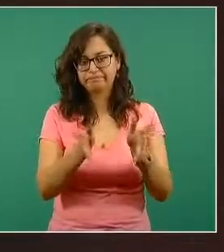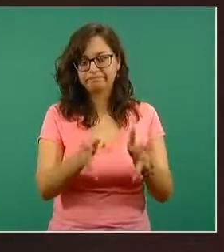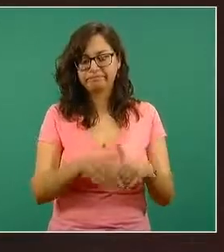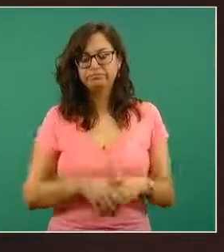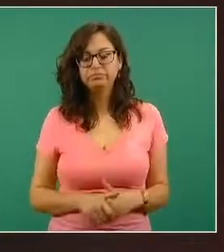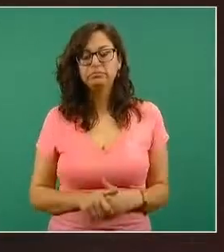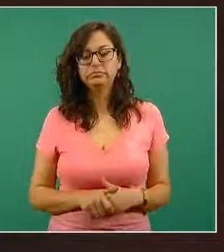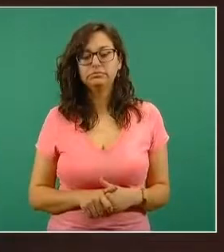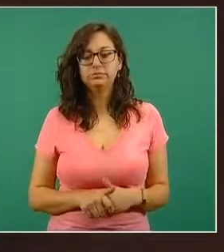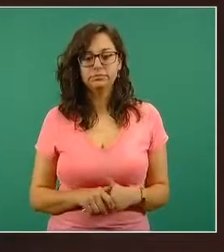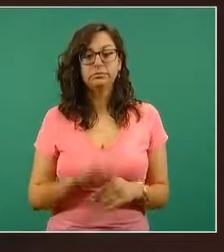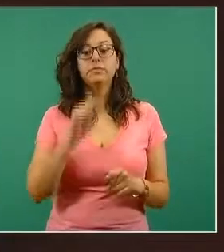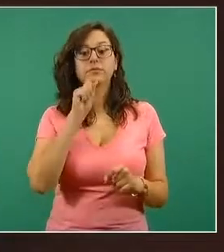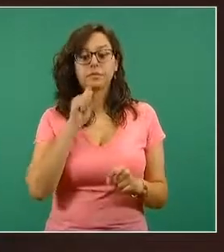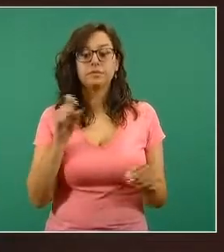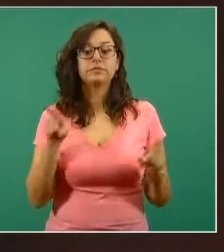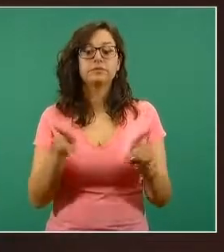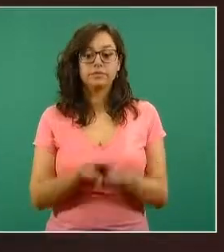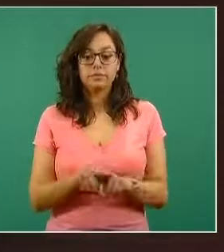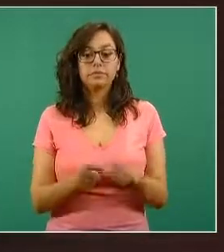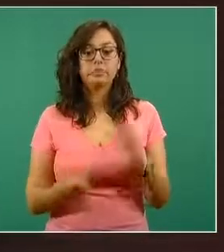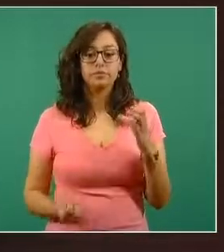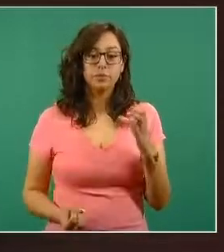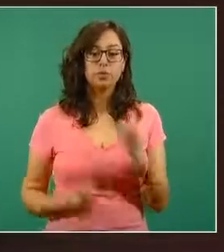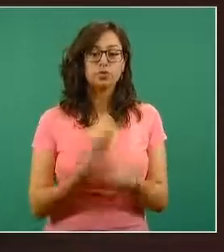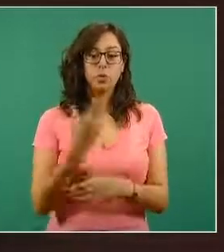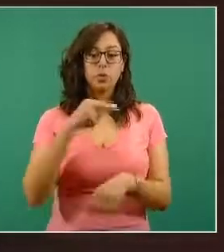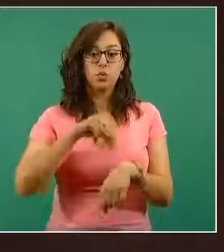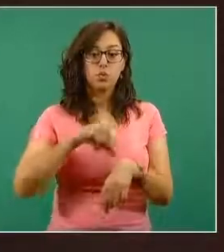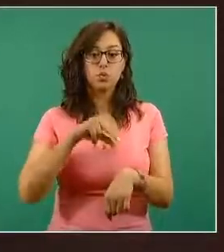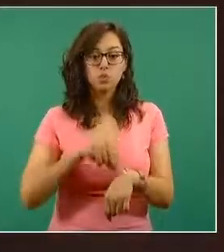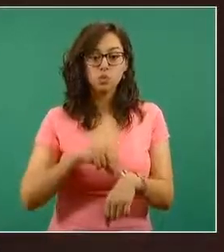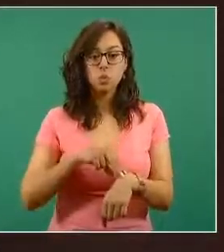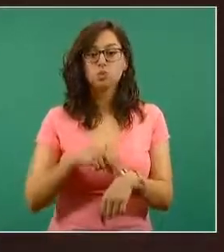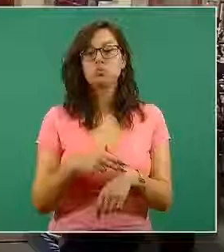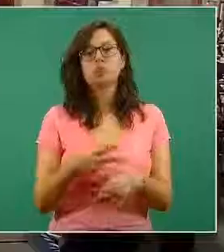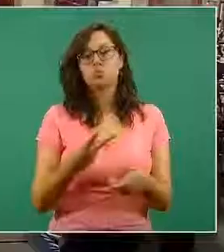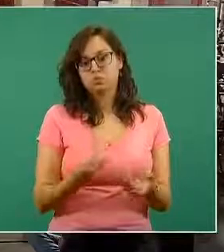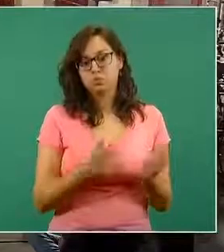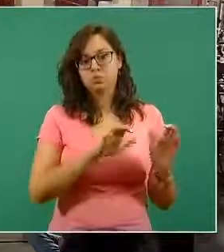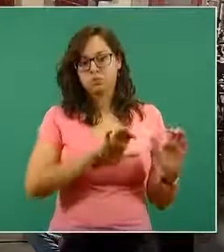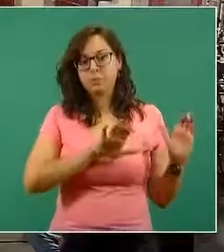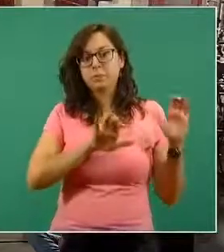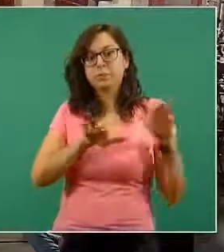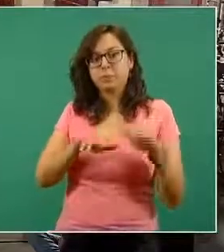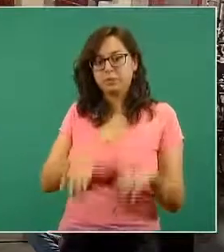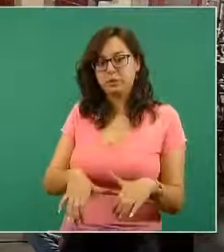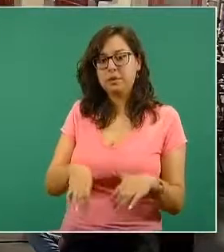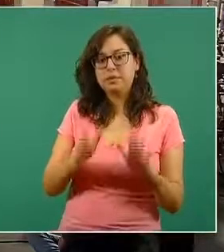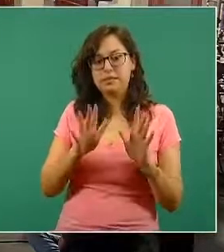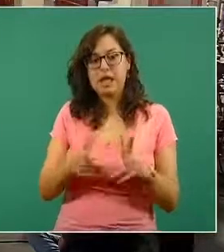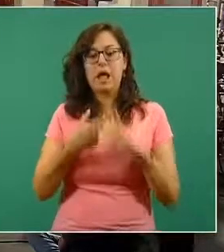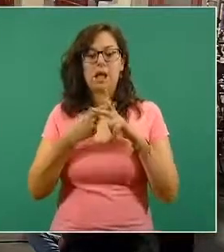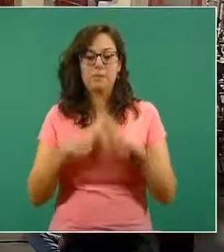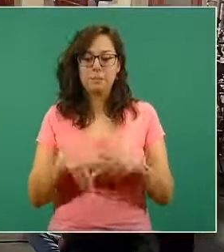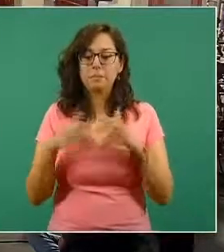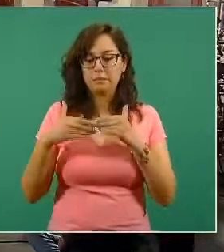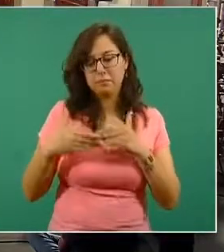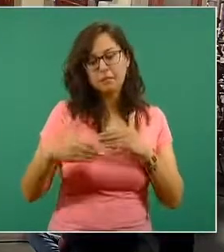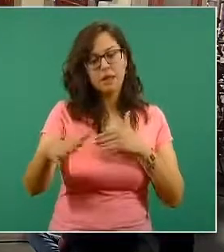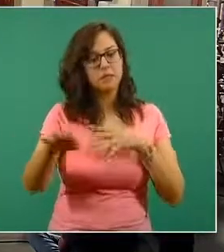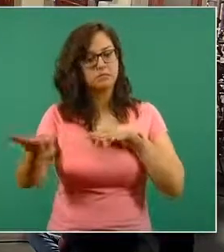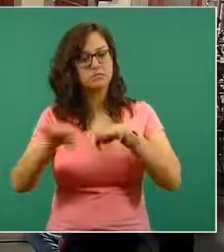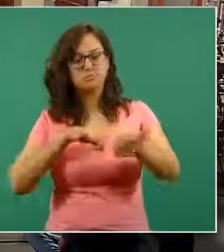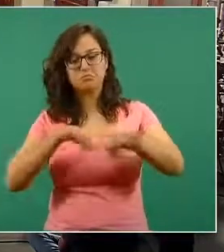dio la oportunidad de incorporar residentes en este grupo de trabajo para empezar en su trayectoria ya como